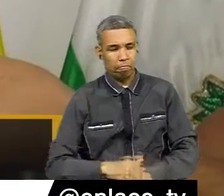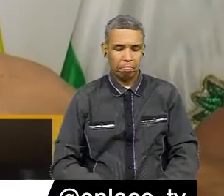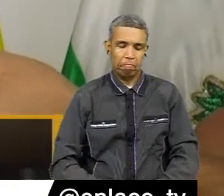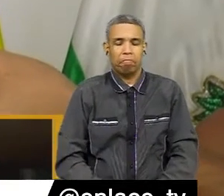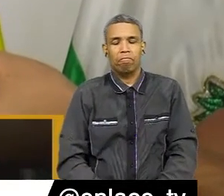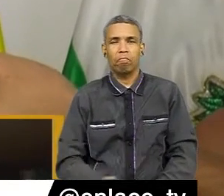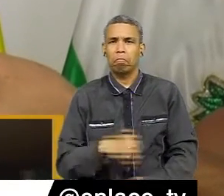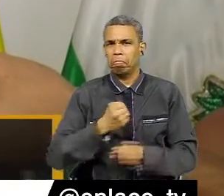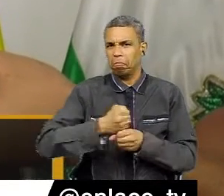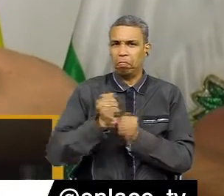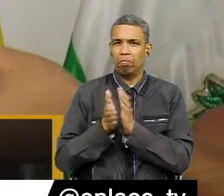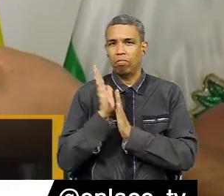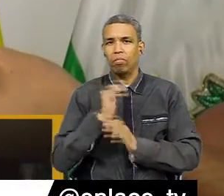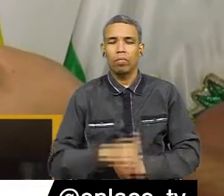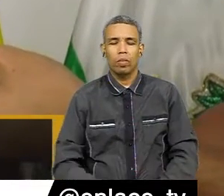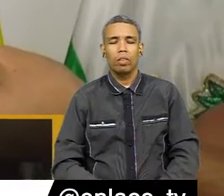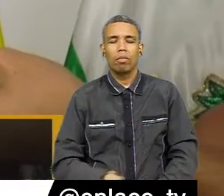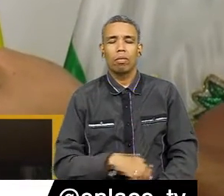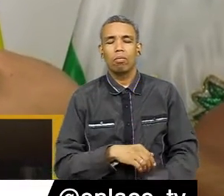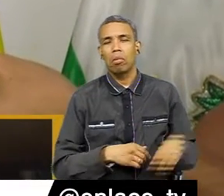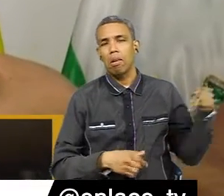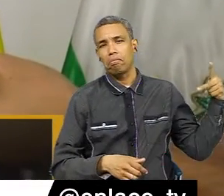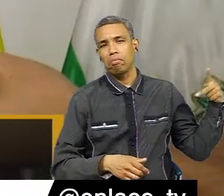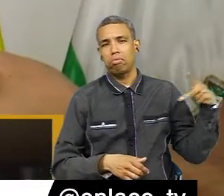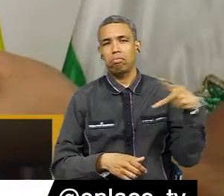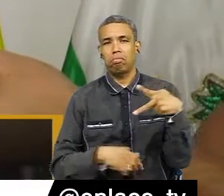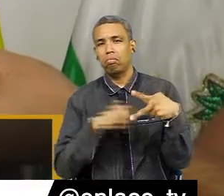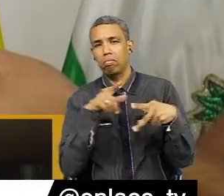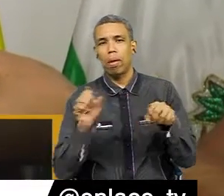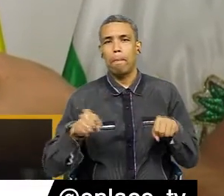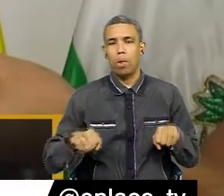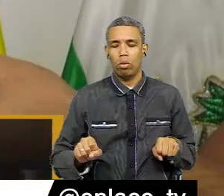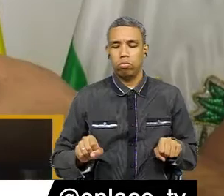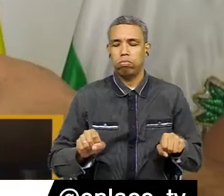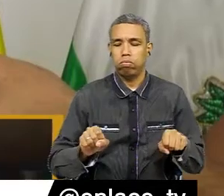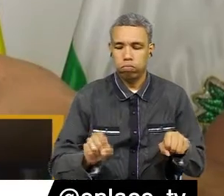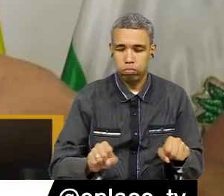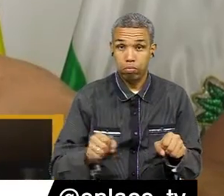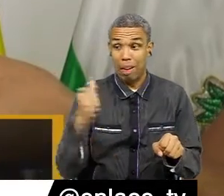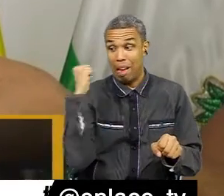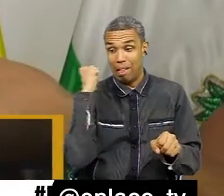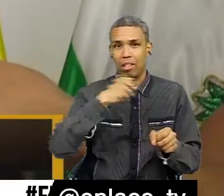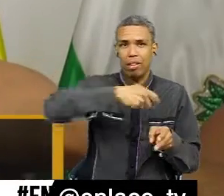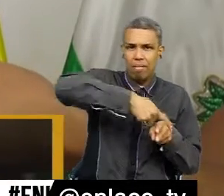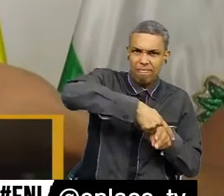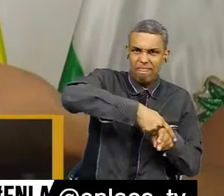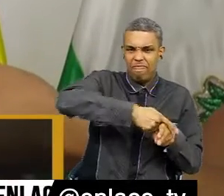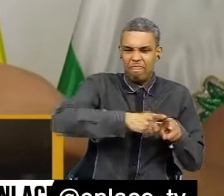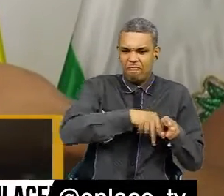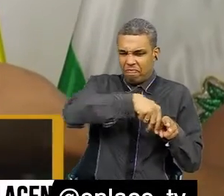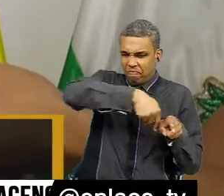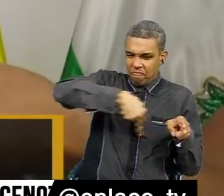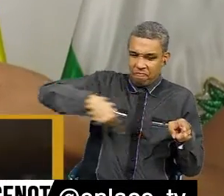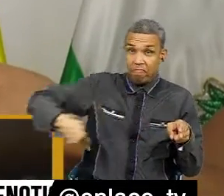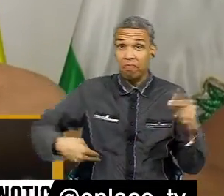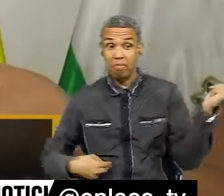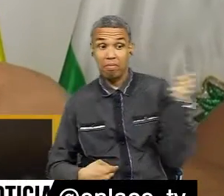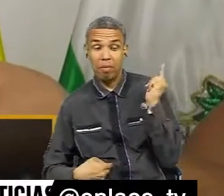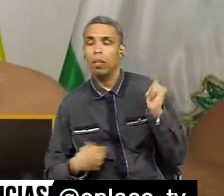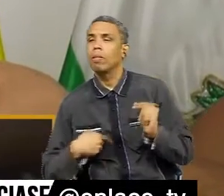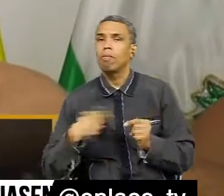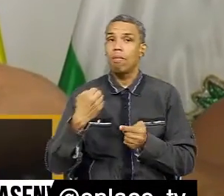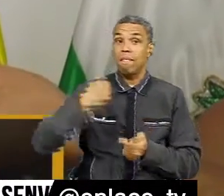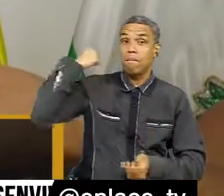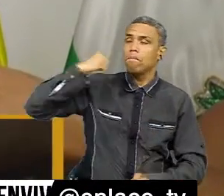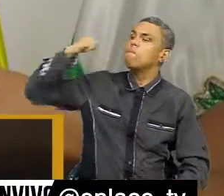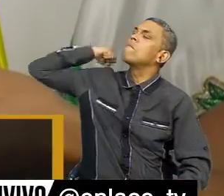su conductor y su pasillero. El pasillero se baja, me amenaza con un cuchillo para que le entregue el celular. Pues obviamente yo no